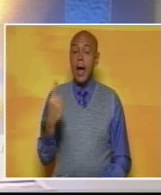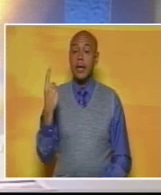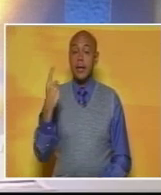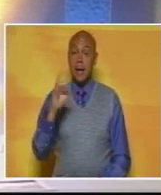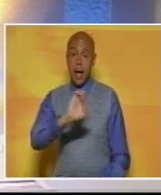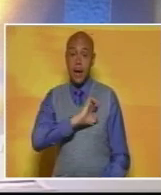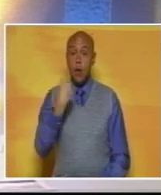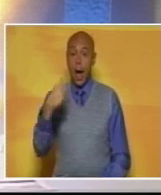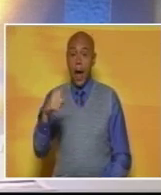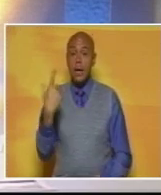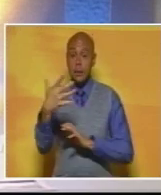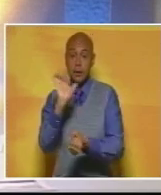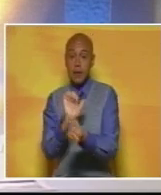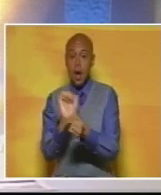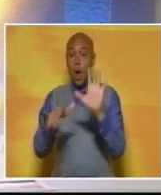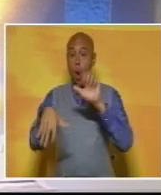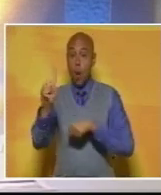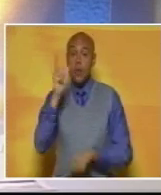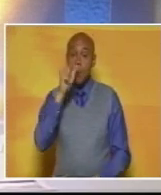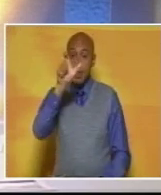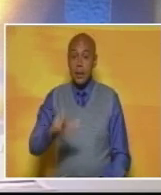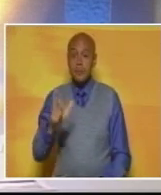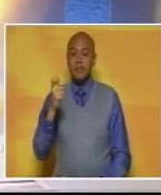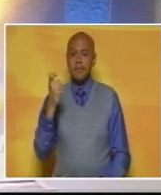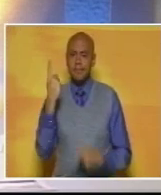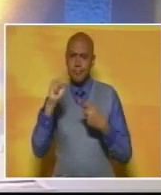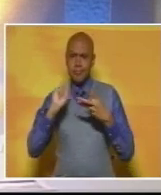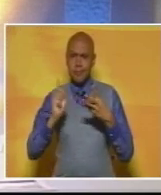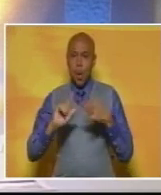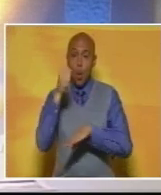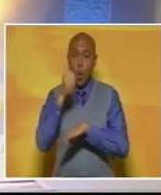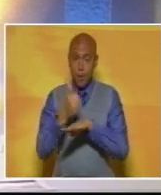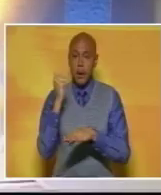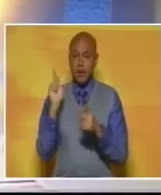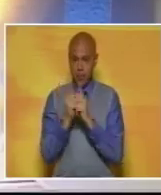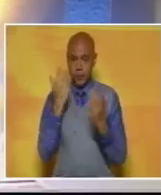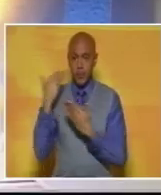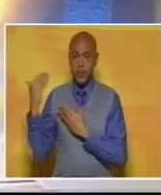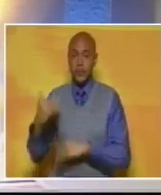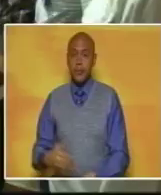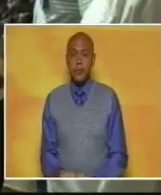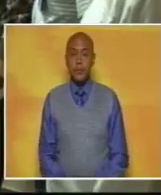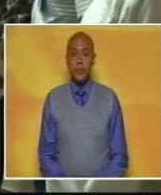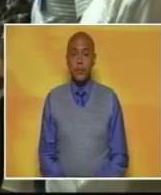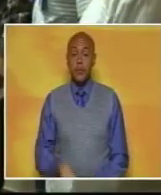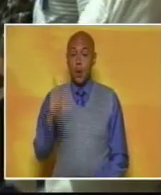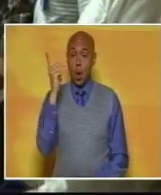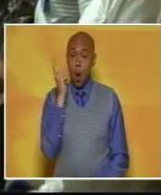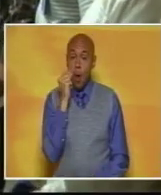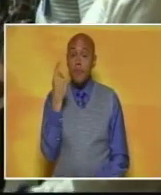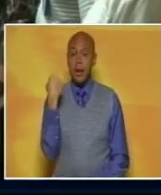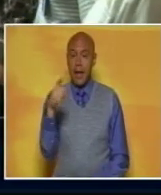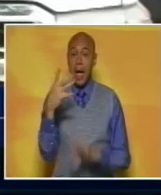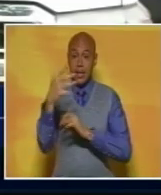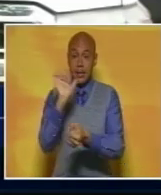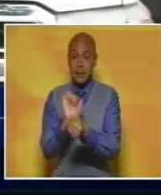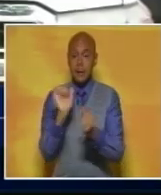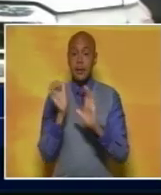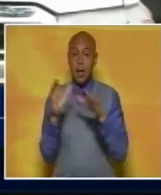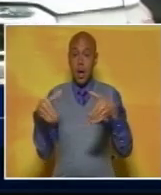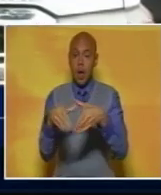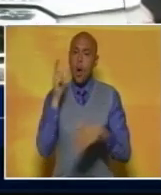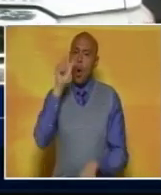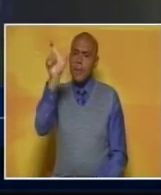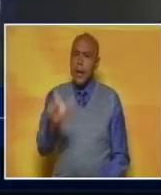de enero fueron capturados 11 ciudadanos por diferentes delitos. Orlefran Amaya tiene más detalles. Entre los sujetos detenidos se encuentra